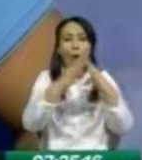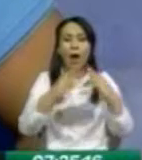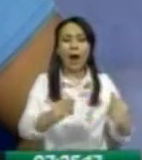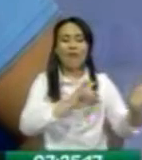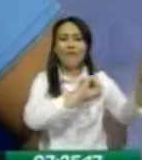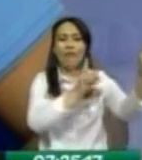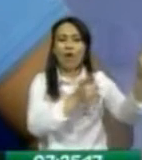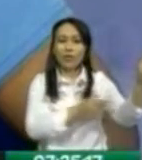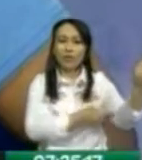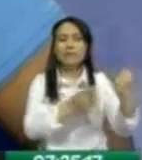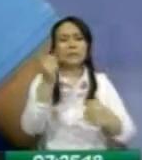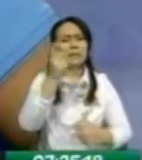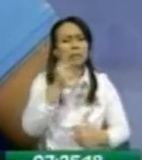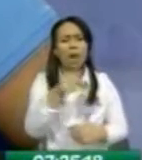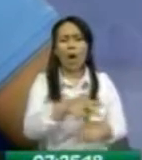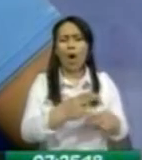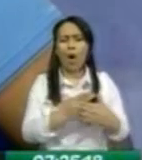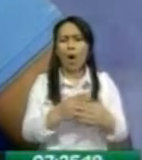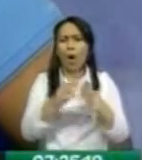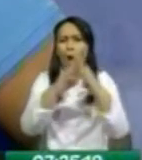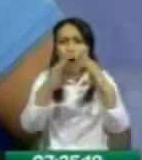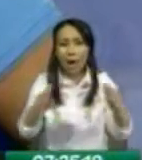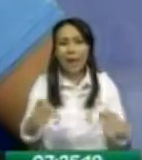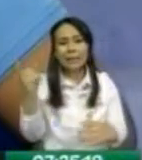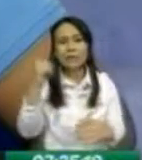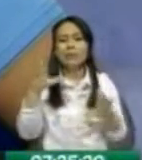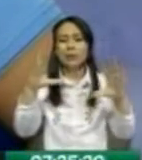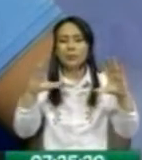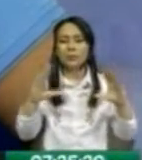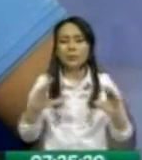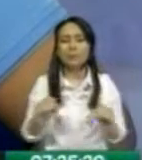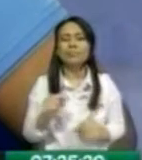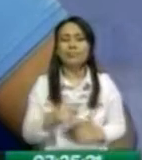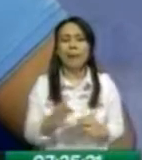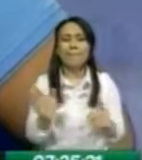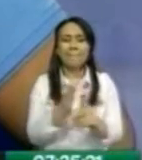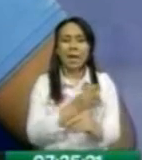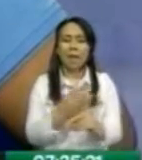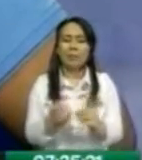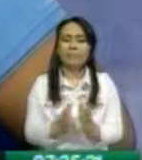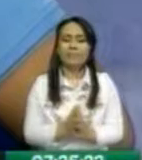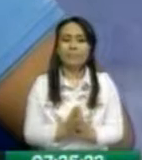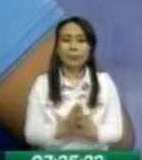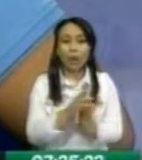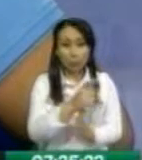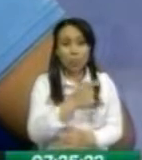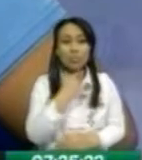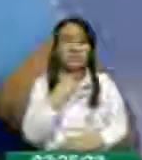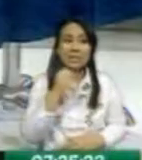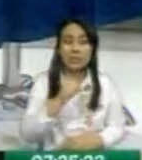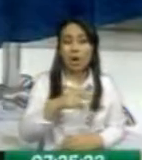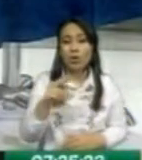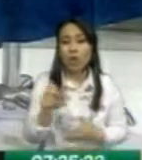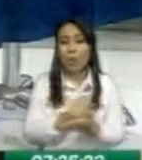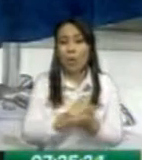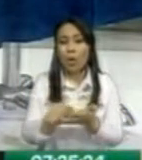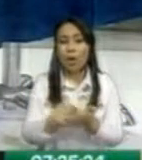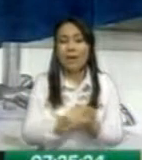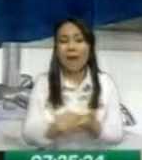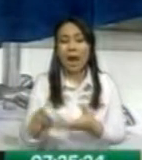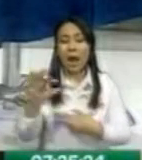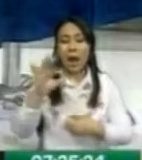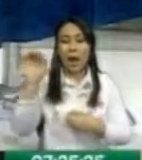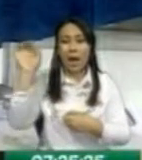fortalecido, ajá, evidentemente en ese hogar posiblemente se reduzca este mal. Ahora, ¿usted es partidario o no de la derogatoria de la